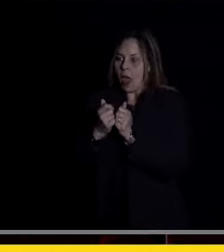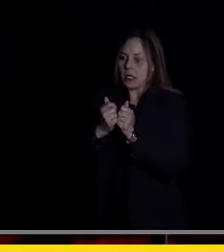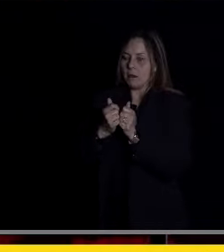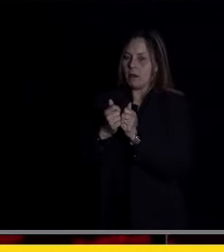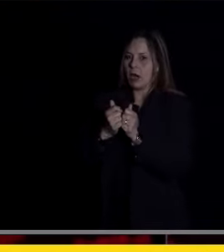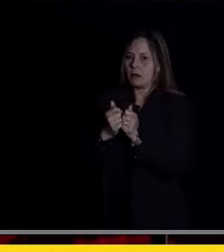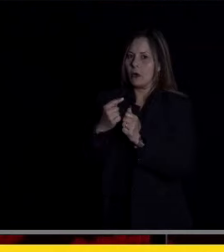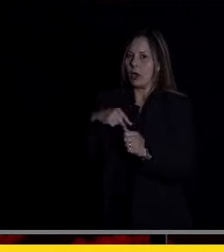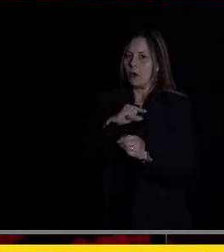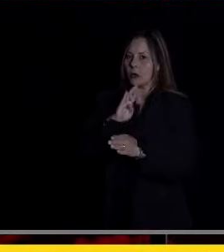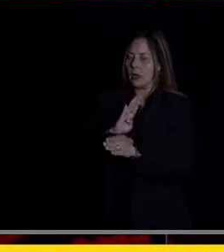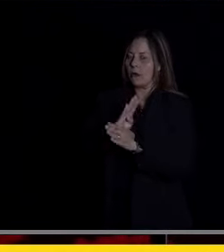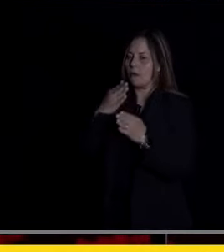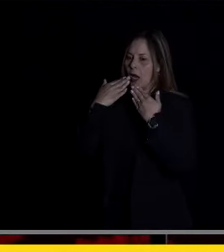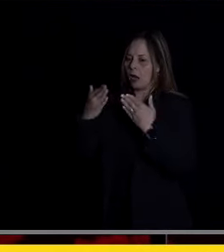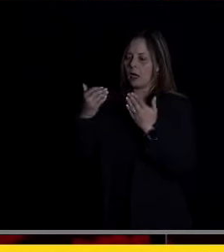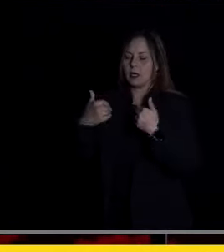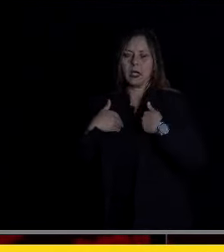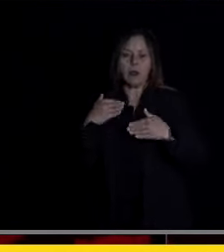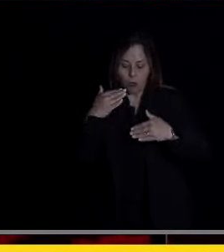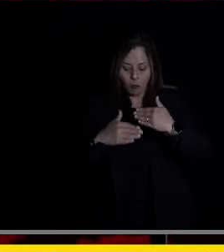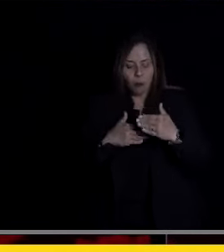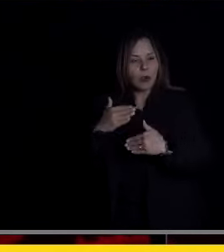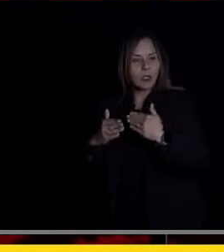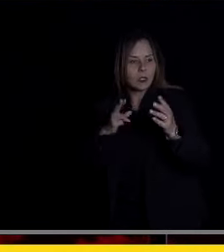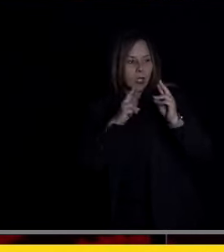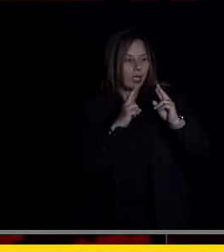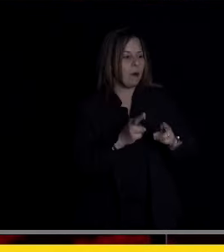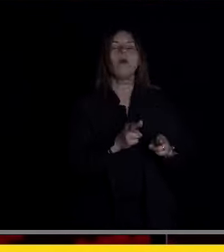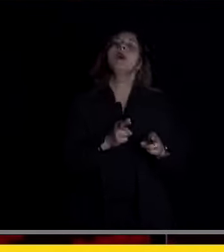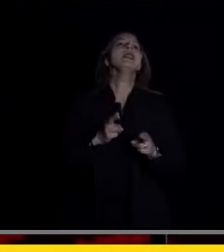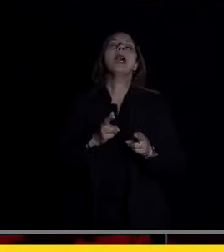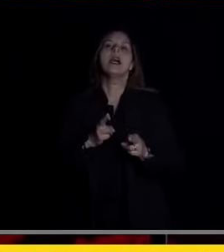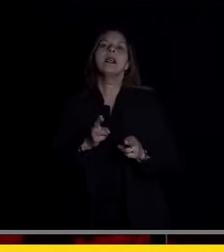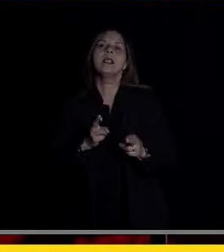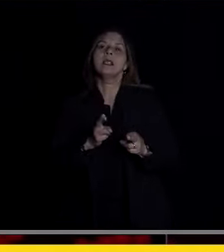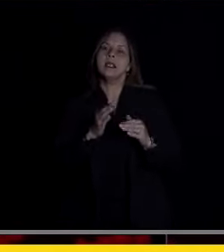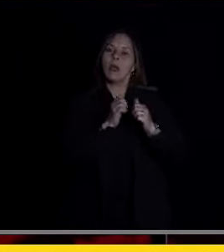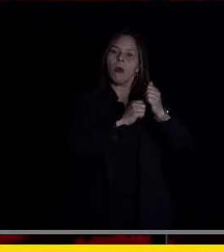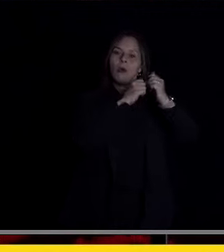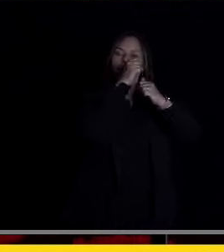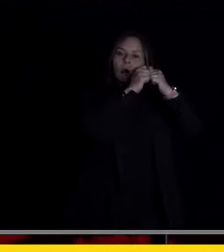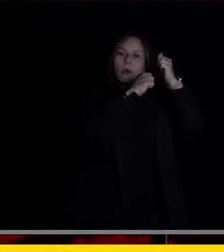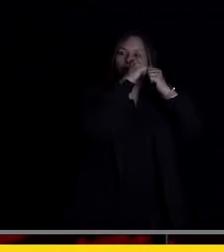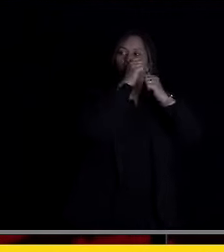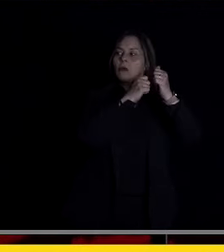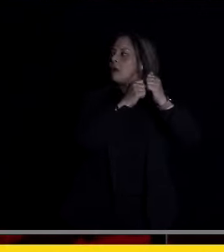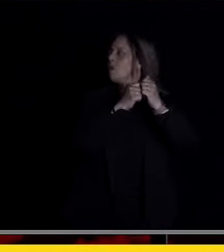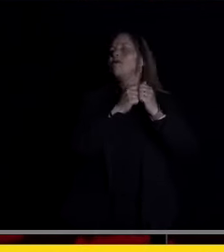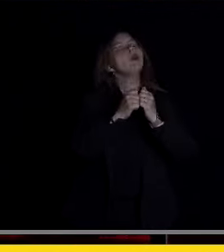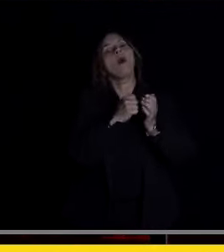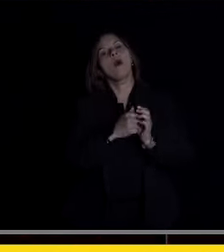comercio. Así que gracias a que ya contamos con un proceso de respuesta y recuperación de negocio efectiva, podemos continuar dando esas